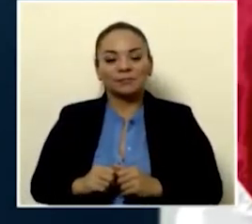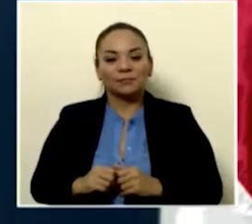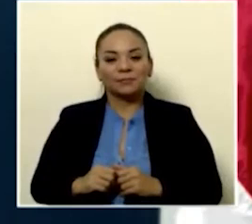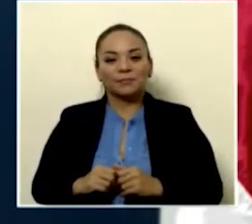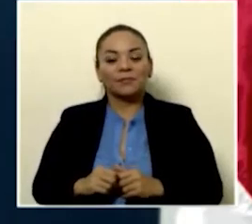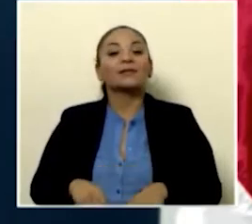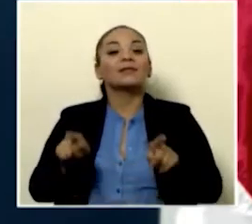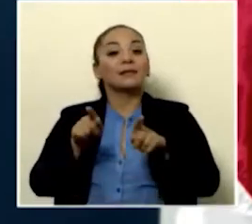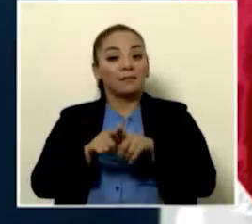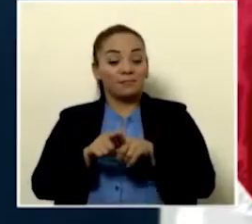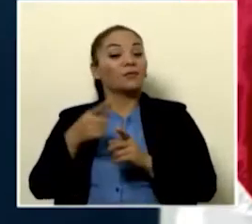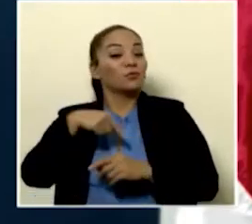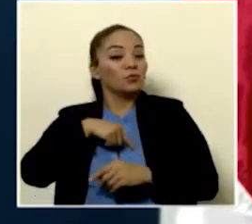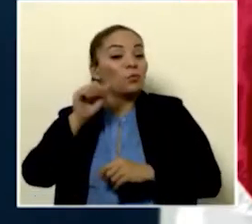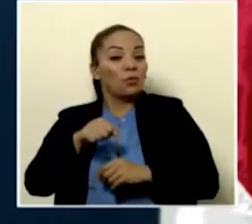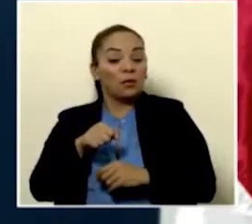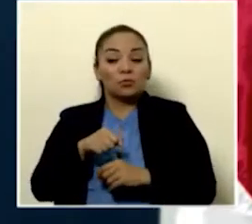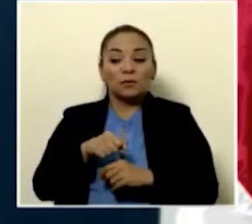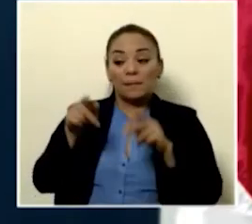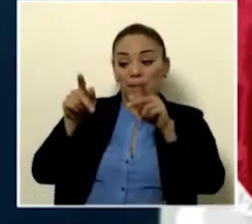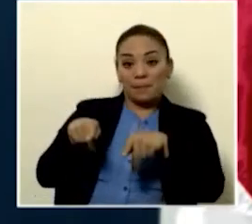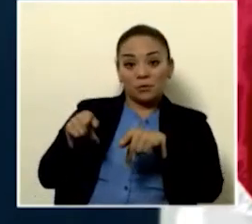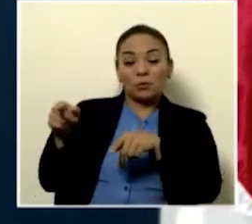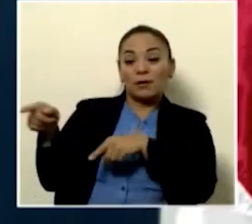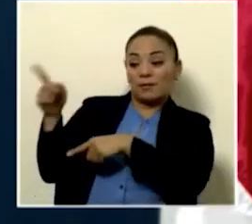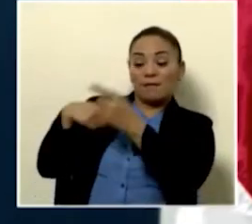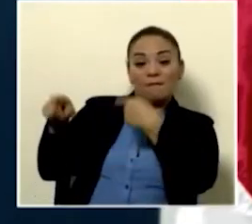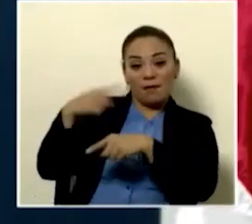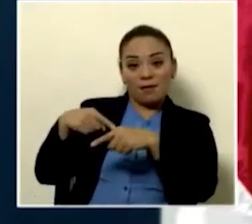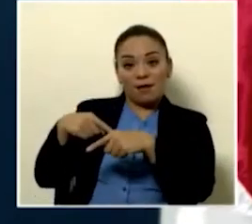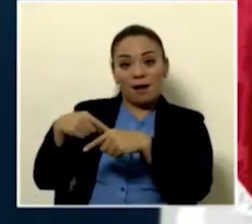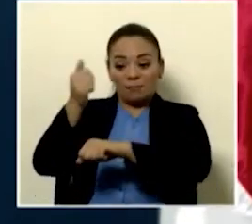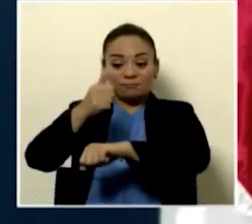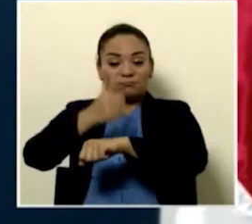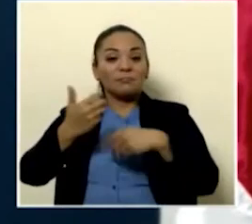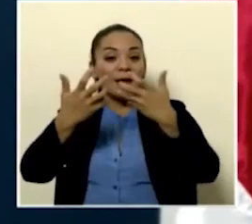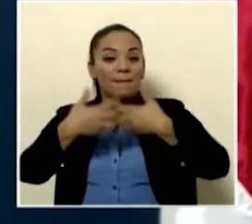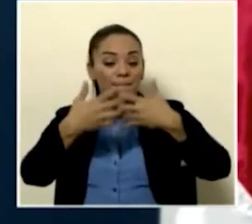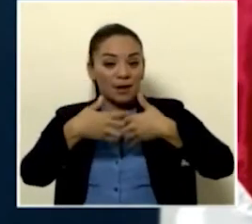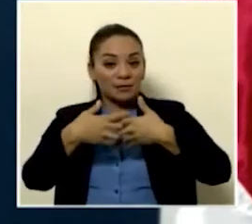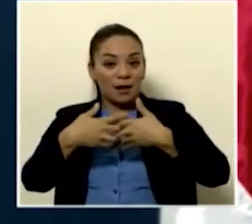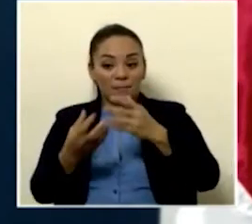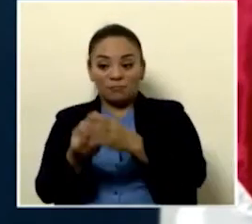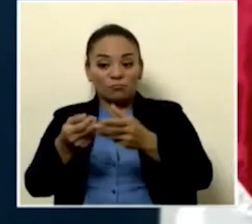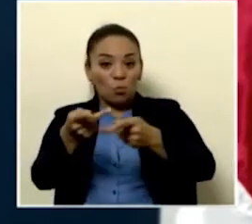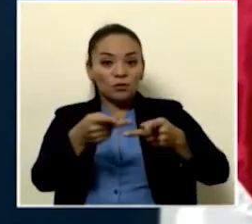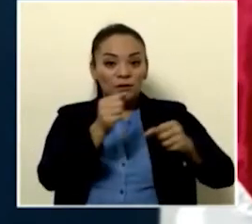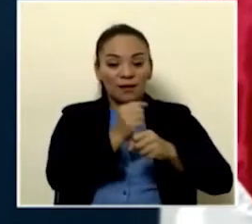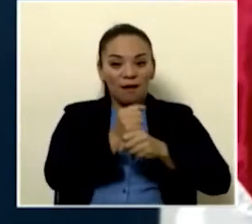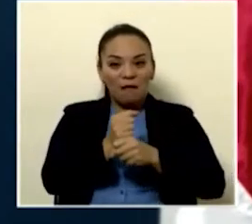de asignar cuota a quien venga a abrir plantas empacadoras de atún a Costa Rica en el futuro a generar